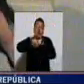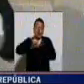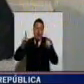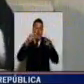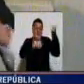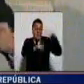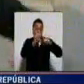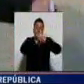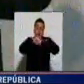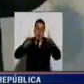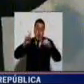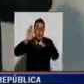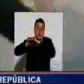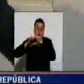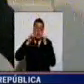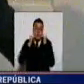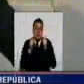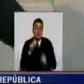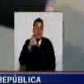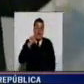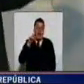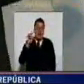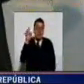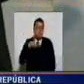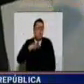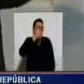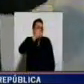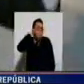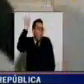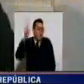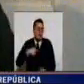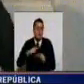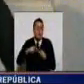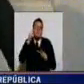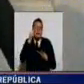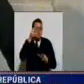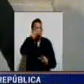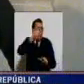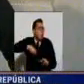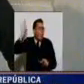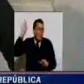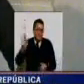a Isagen, y al doctor Cárdenas le importó un pepino, y al presidente Santos le importó un pepino.